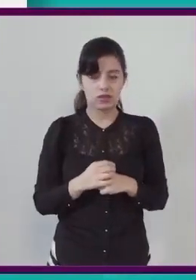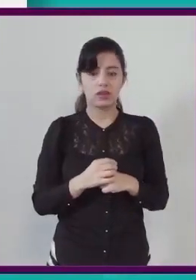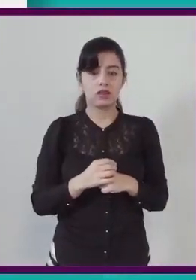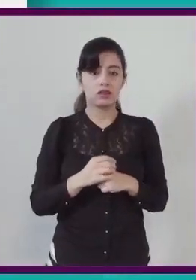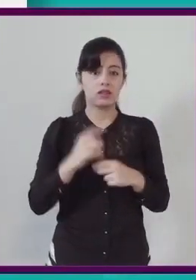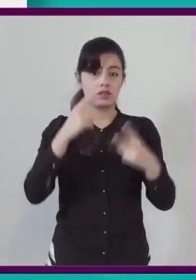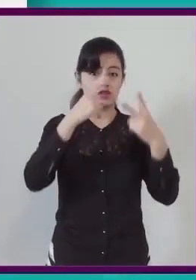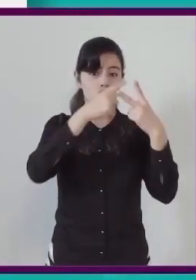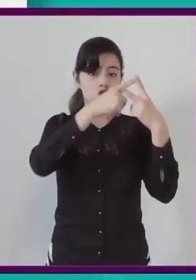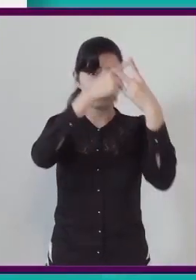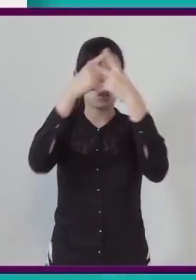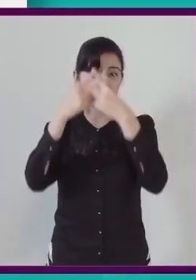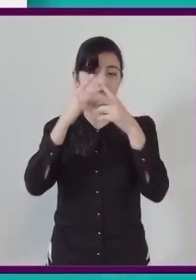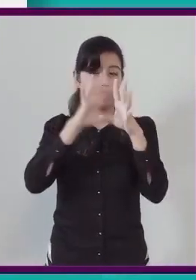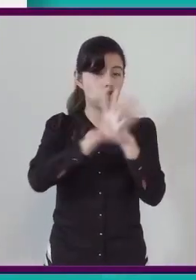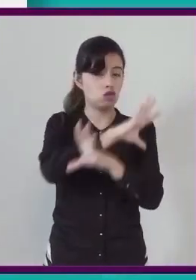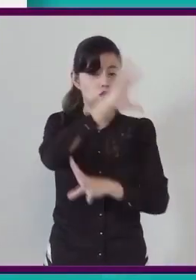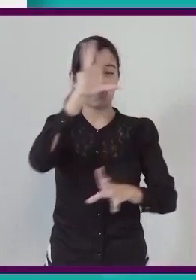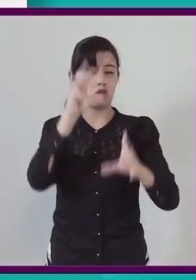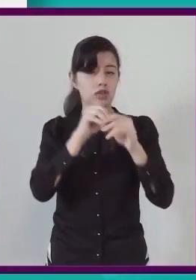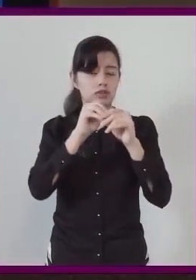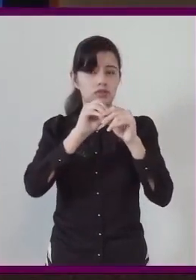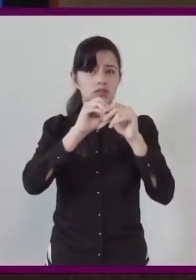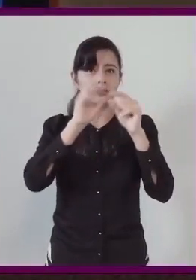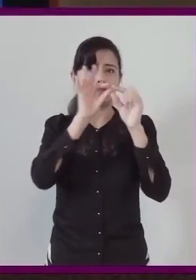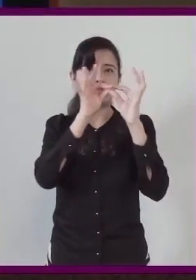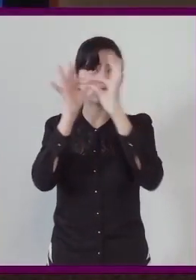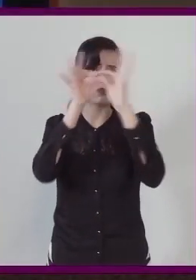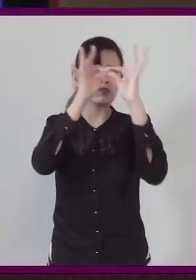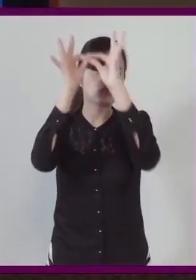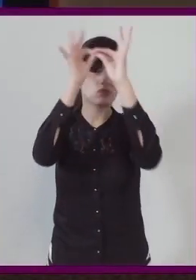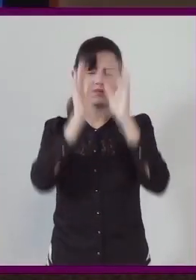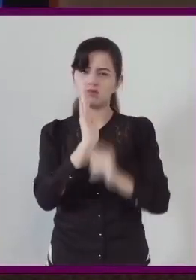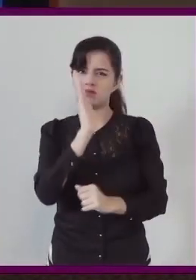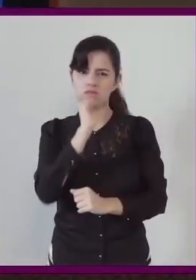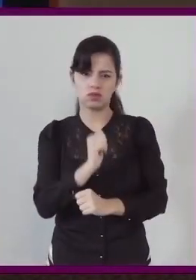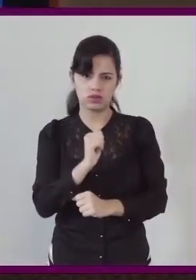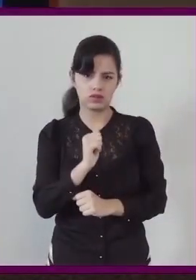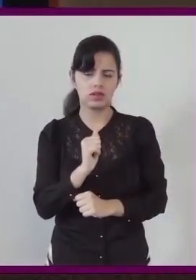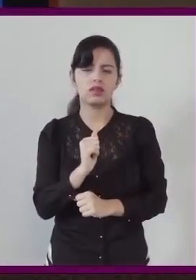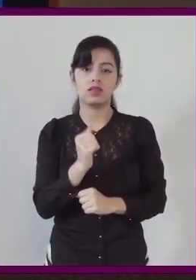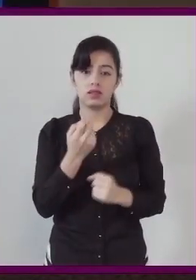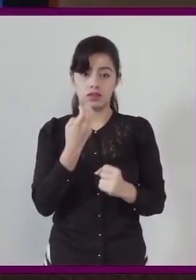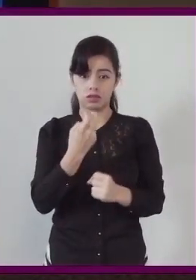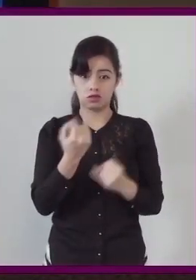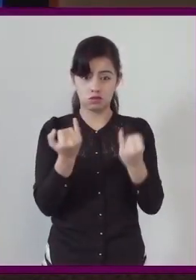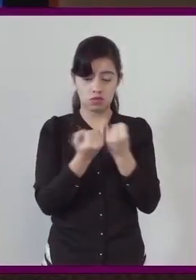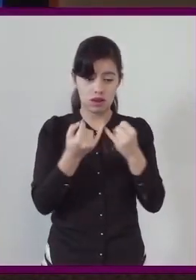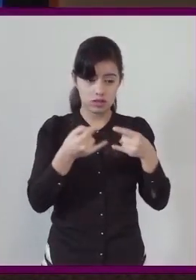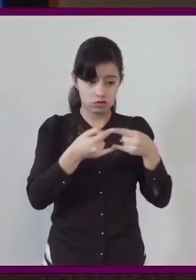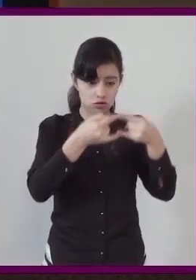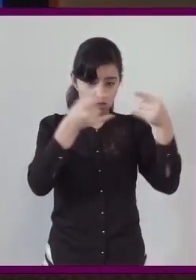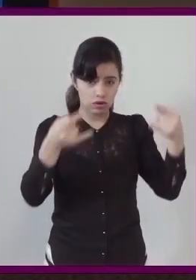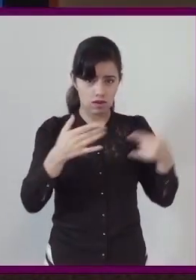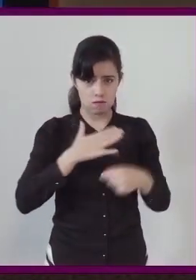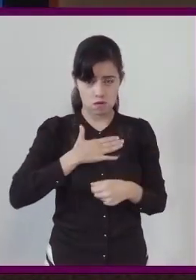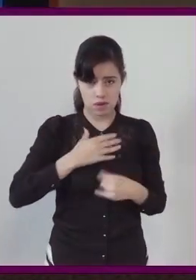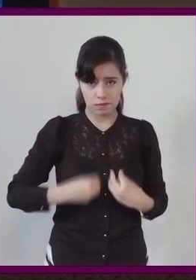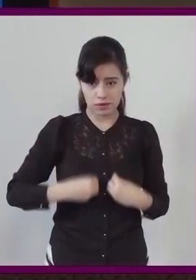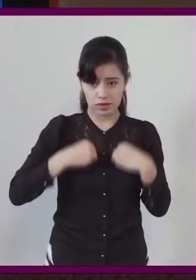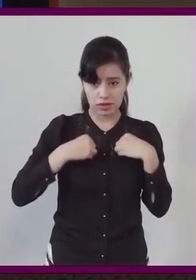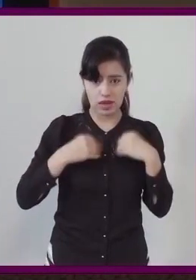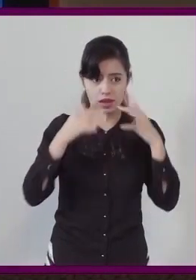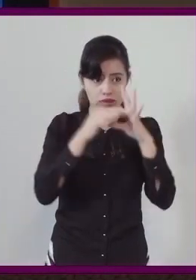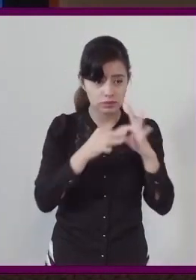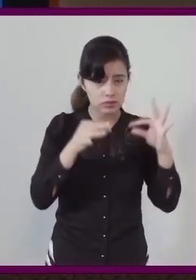las estrellas en las constelaciones, es imposible que quepan todos los eventos de nuestras vidas en las historias que tenemos